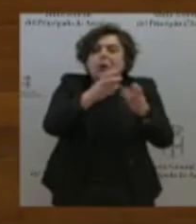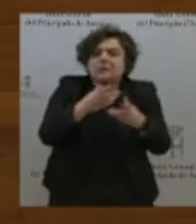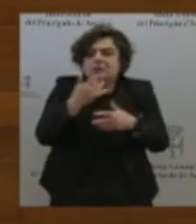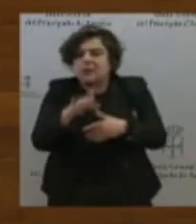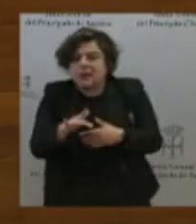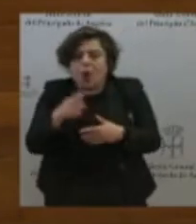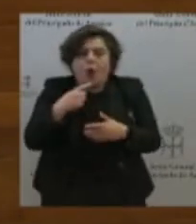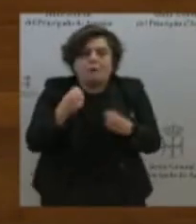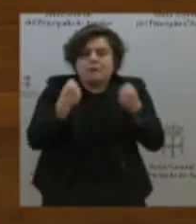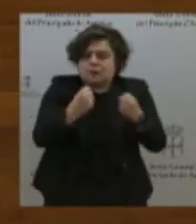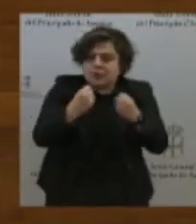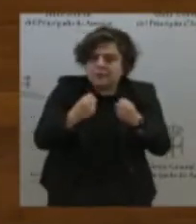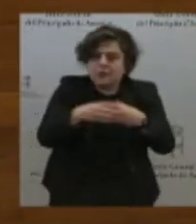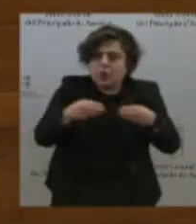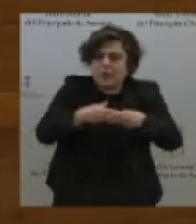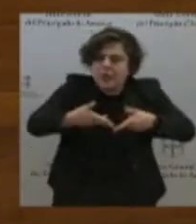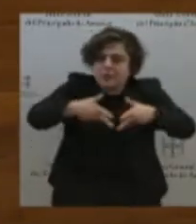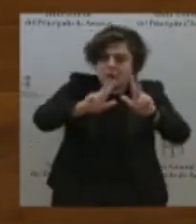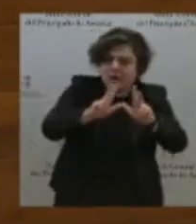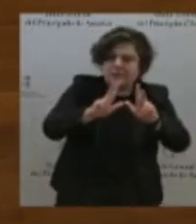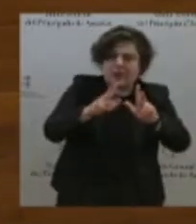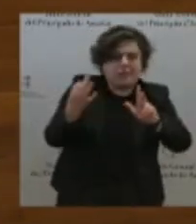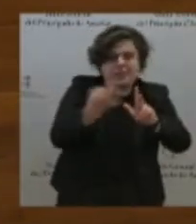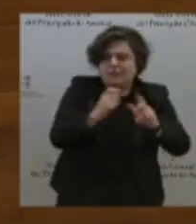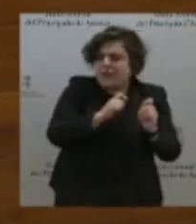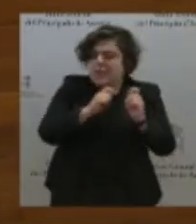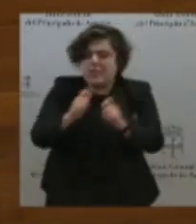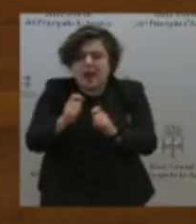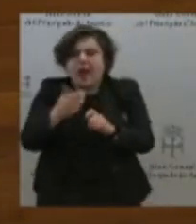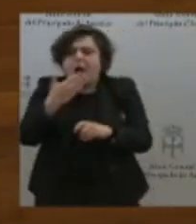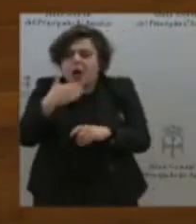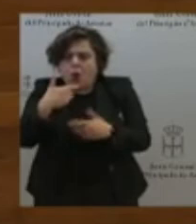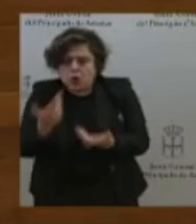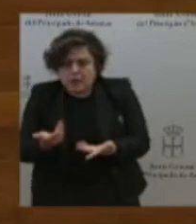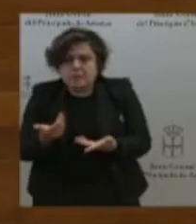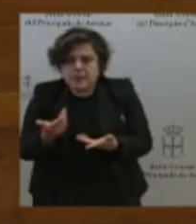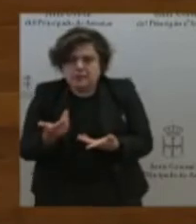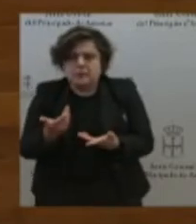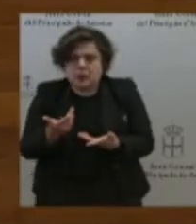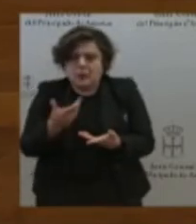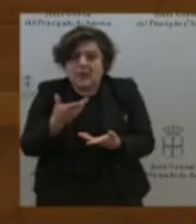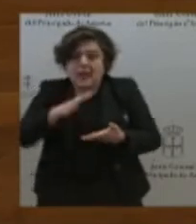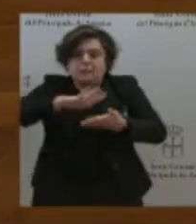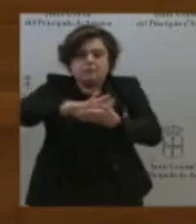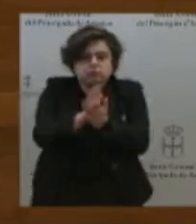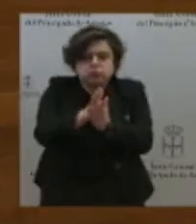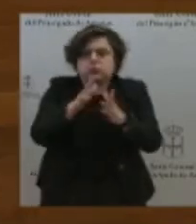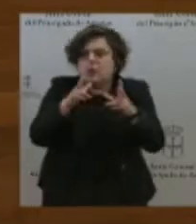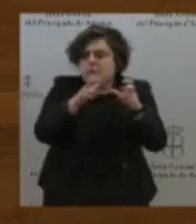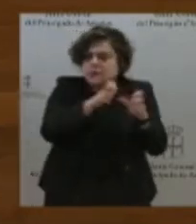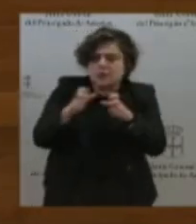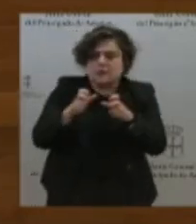conciencia ciudadana sobre los desastres provocados por el fascismo en el siglo XX, la existencia de